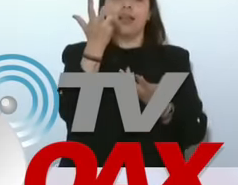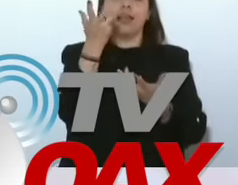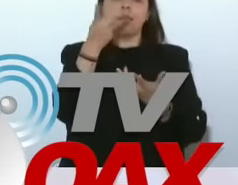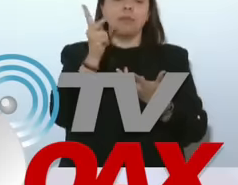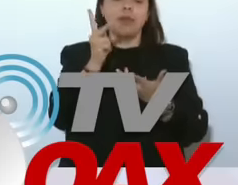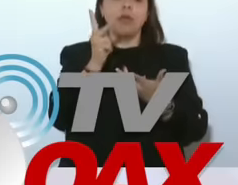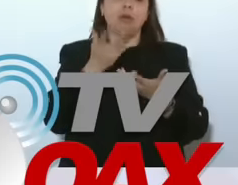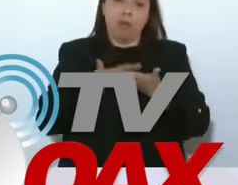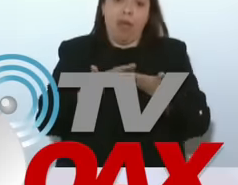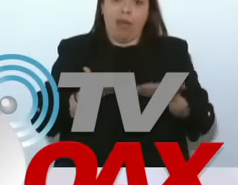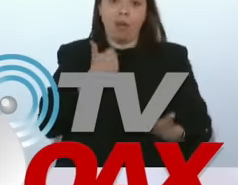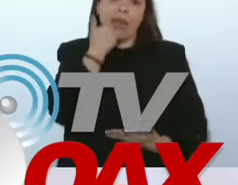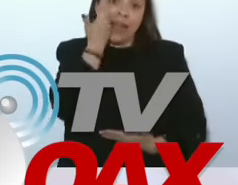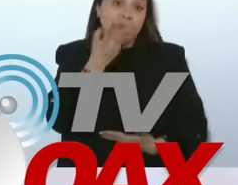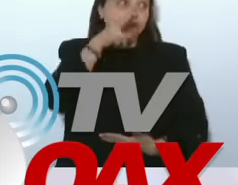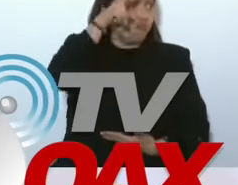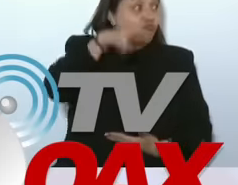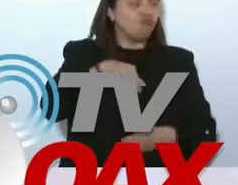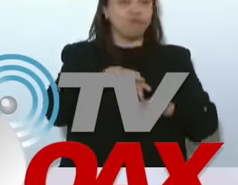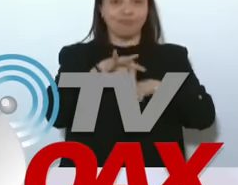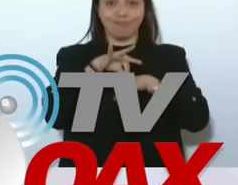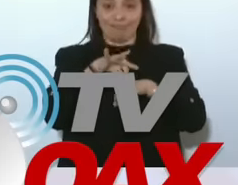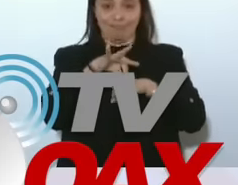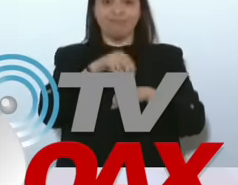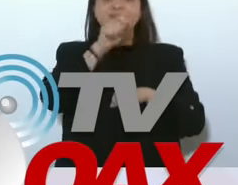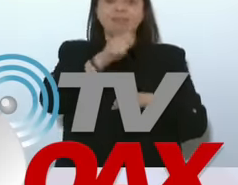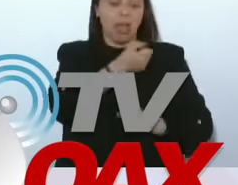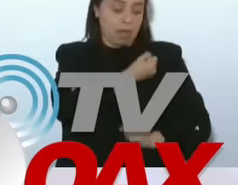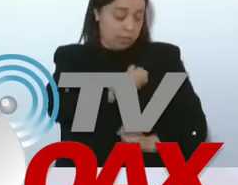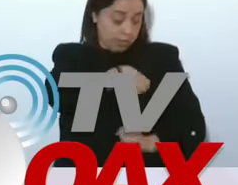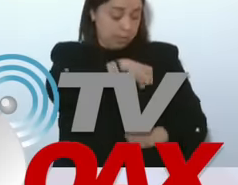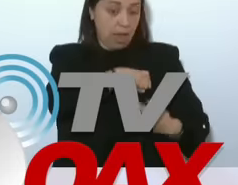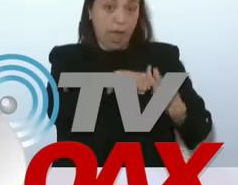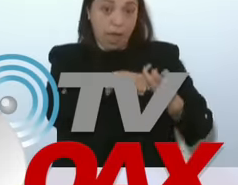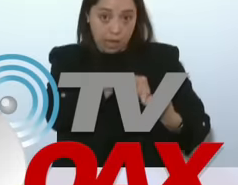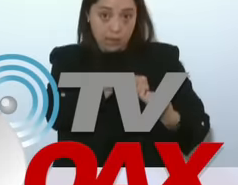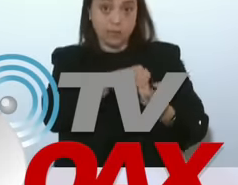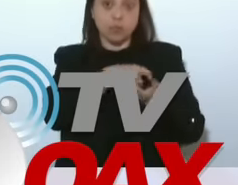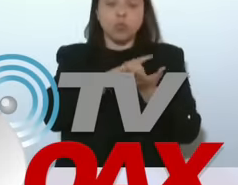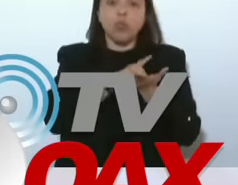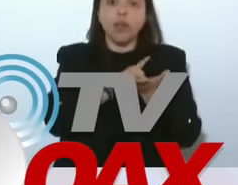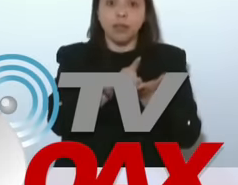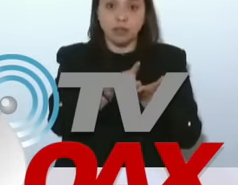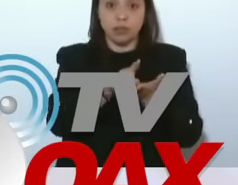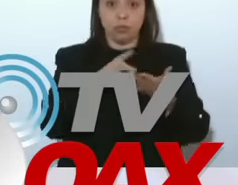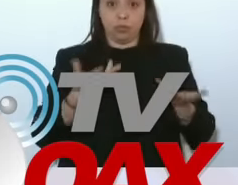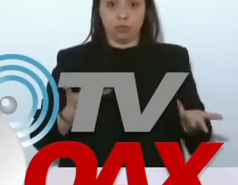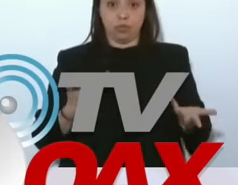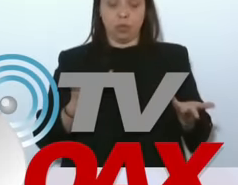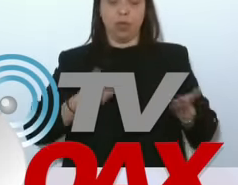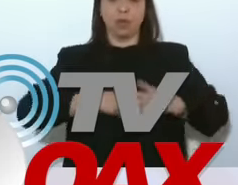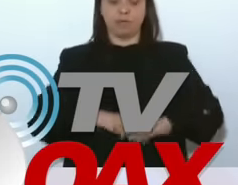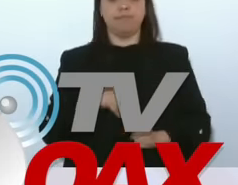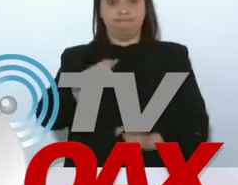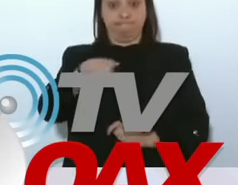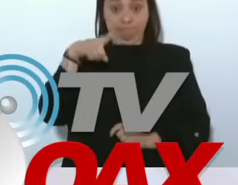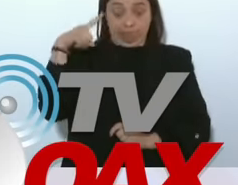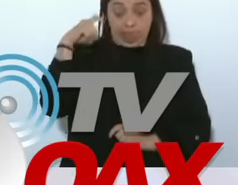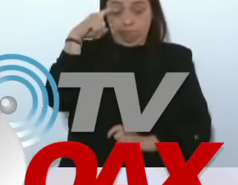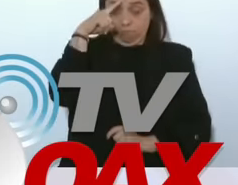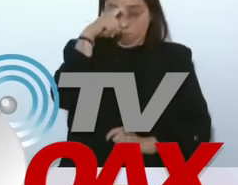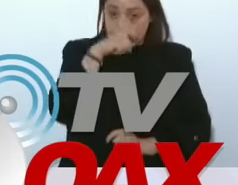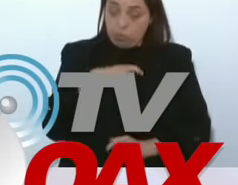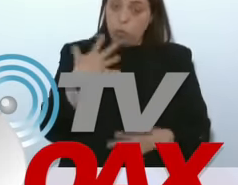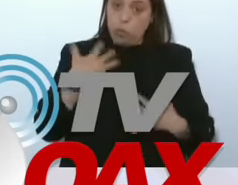una realidad, el derecho a la salud. Nos ha costado, y